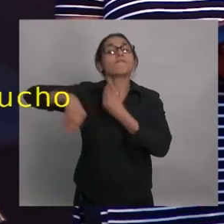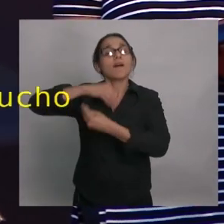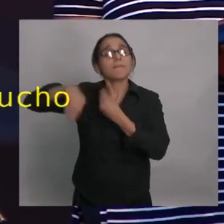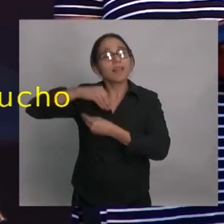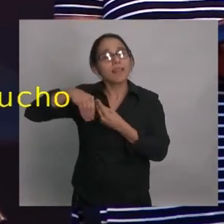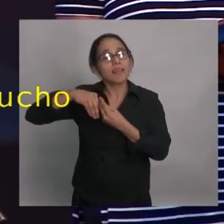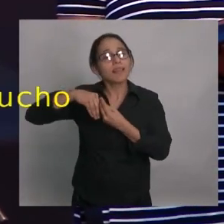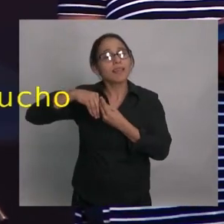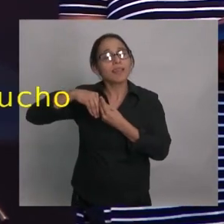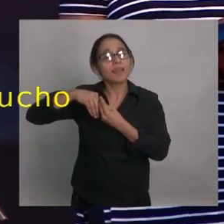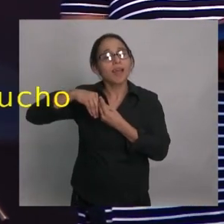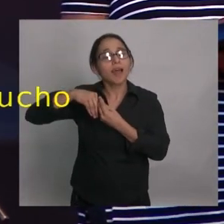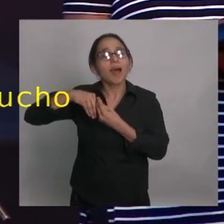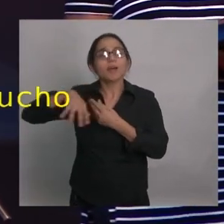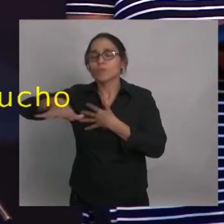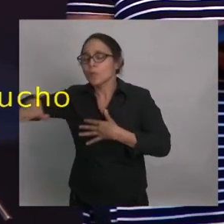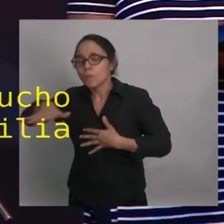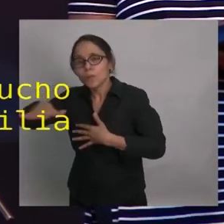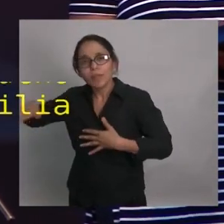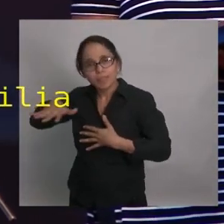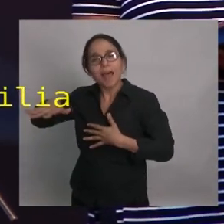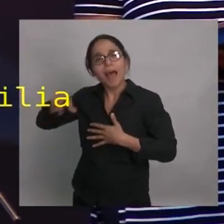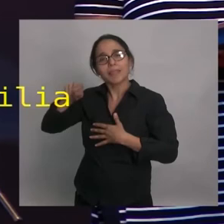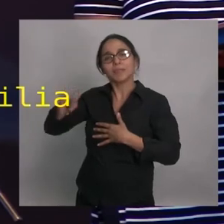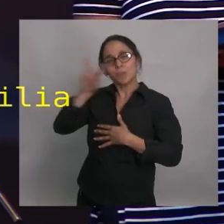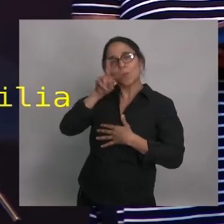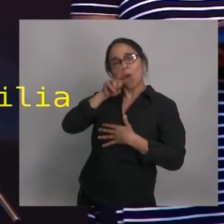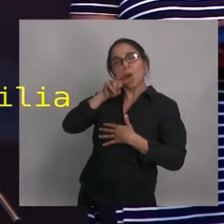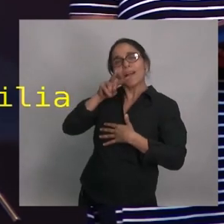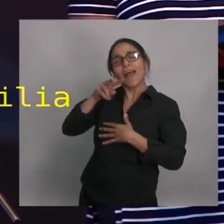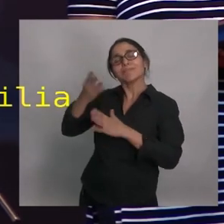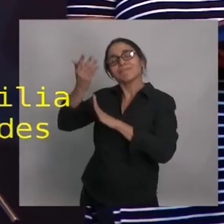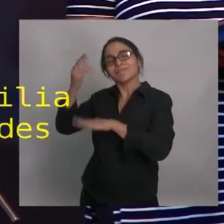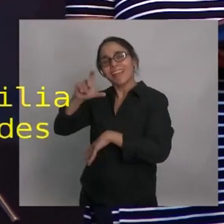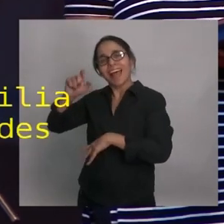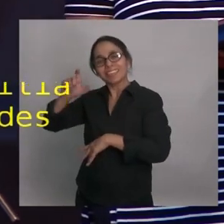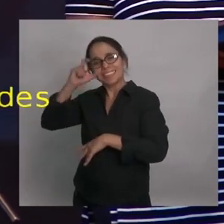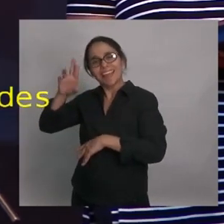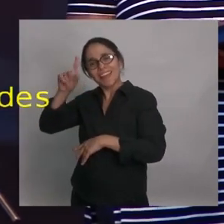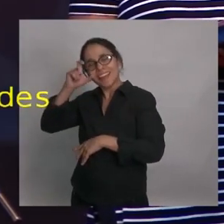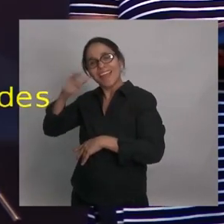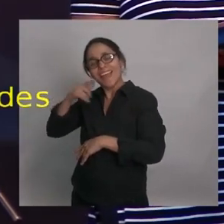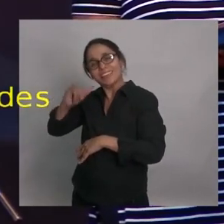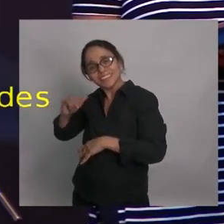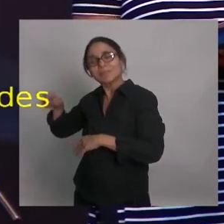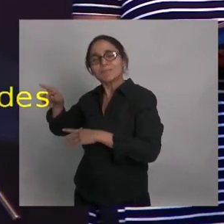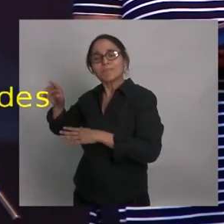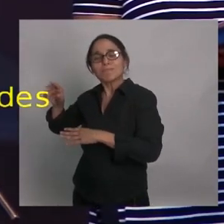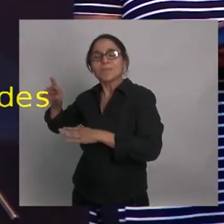behind formada nuestra abierta cuando estás en razón